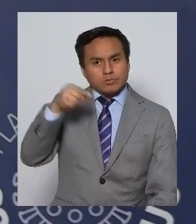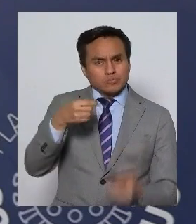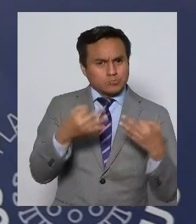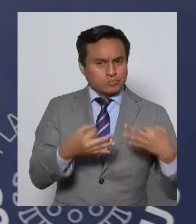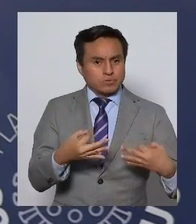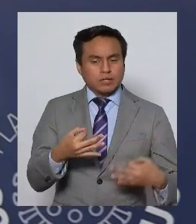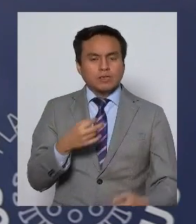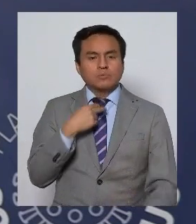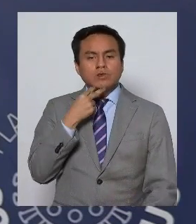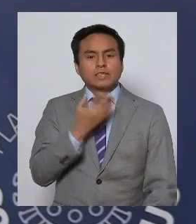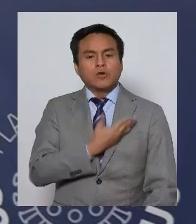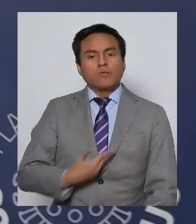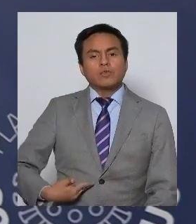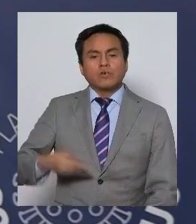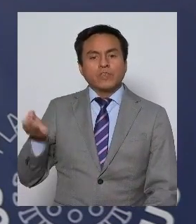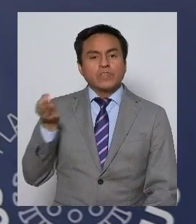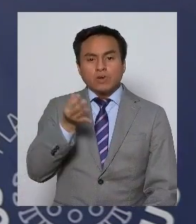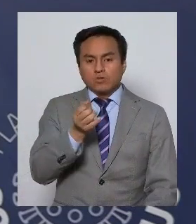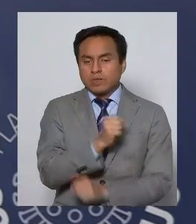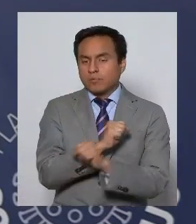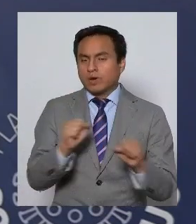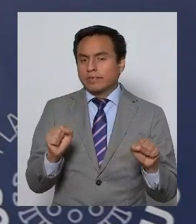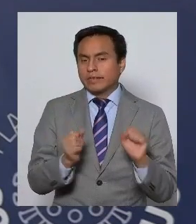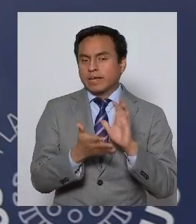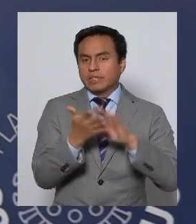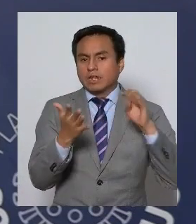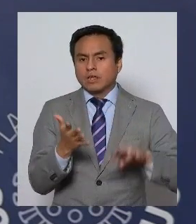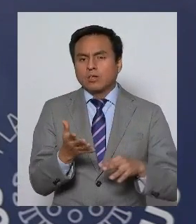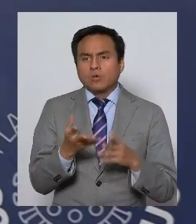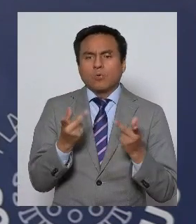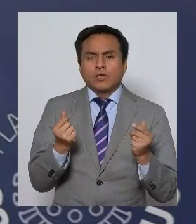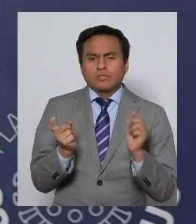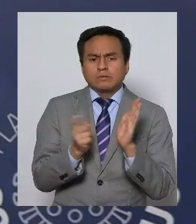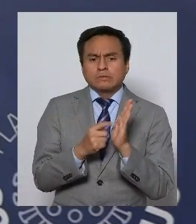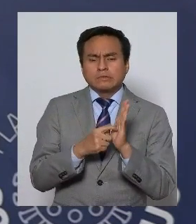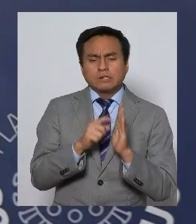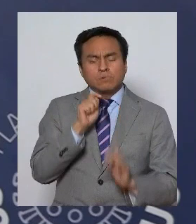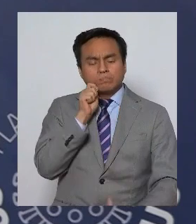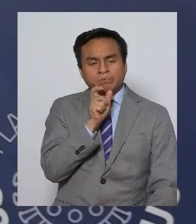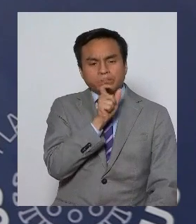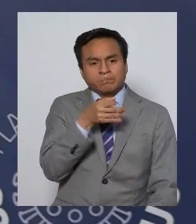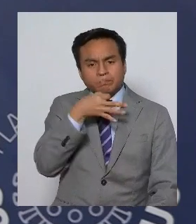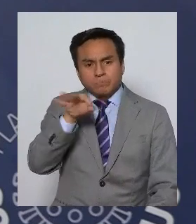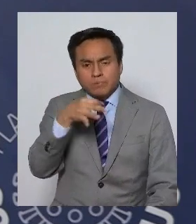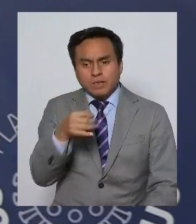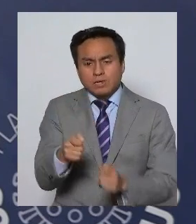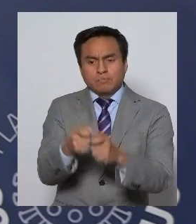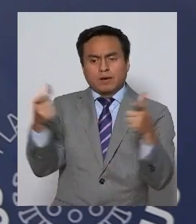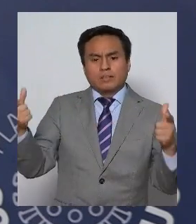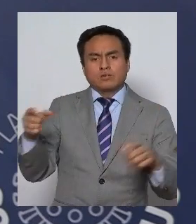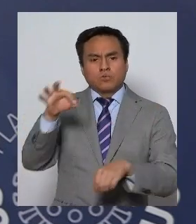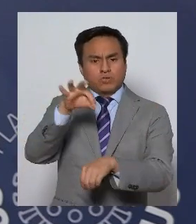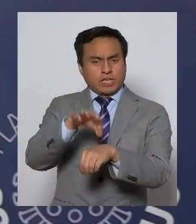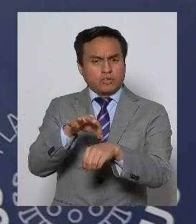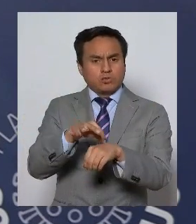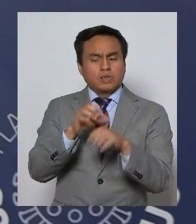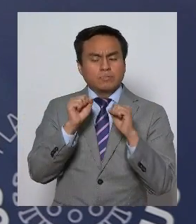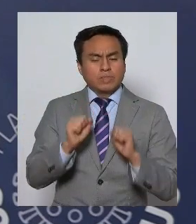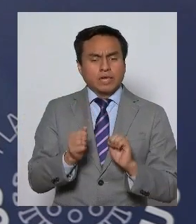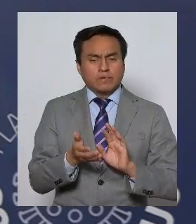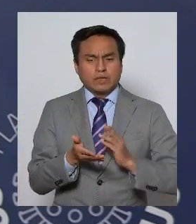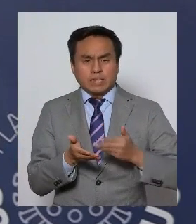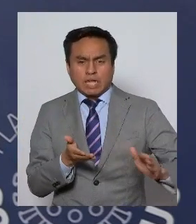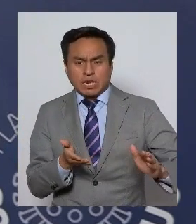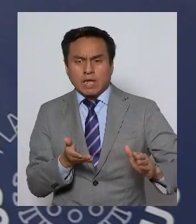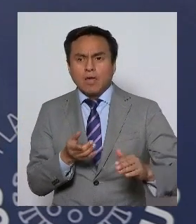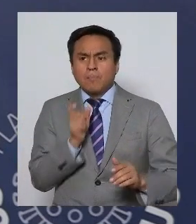que la vocera de gobierno afirmó que no se puede descartar cuánto haya incidido ese concepto en el aumento de contagios, ¿se va a evitar